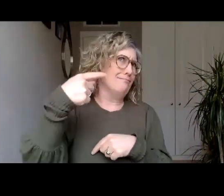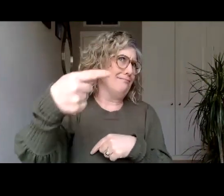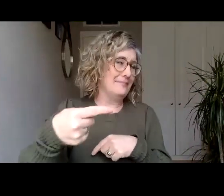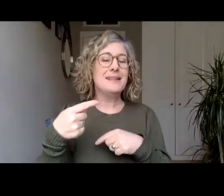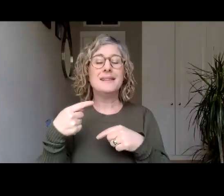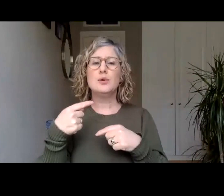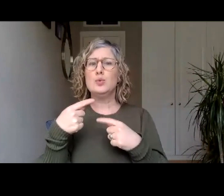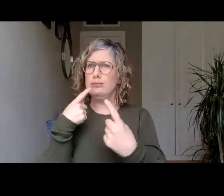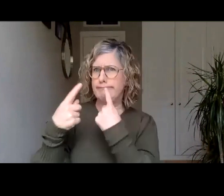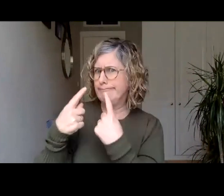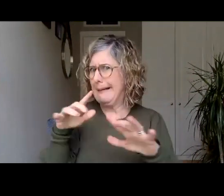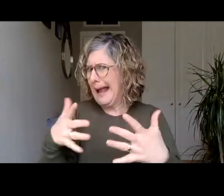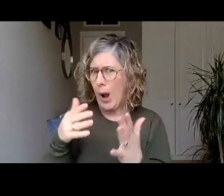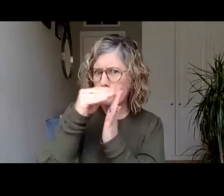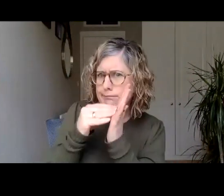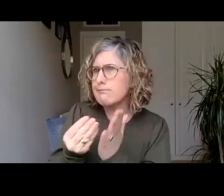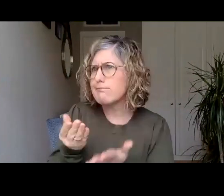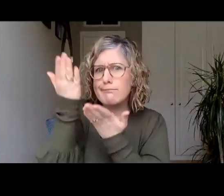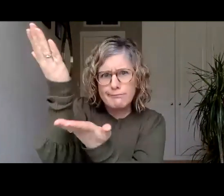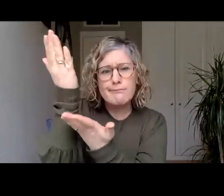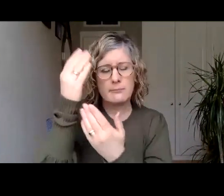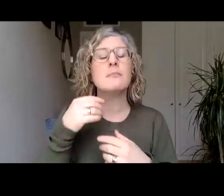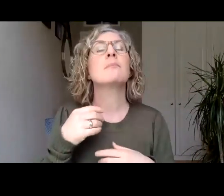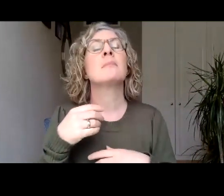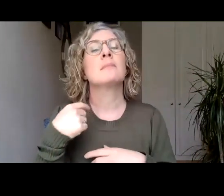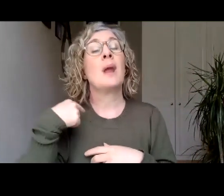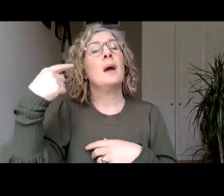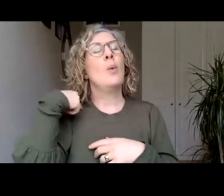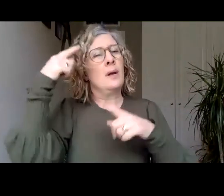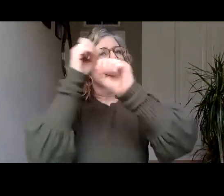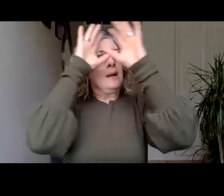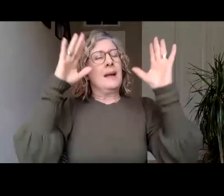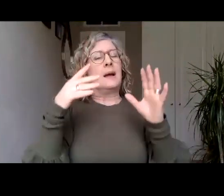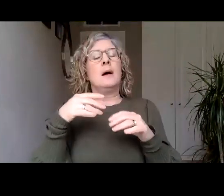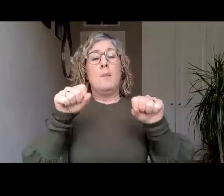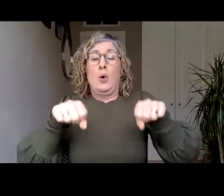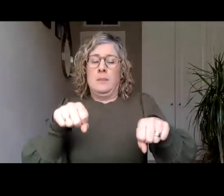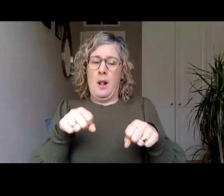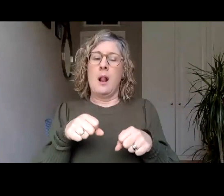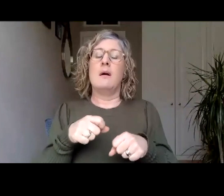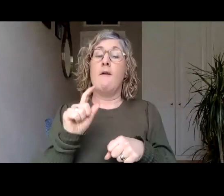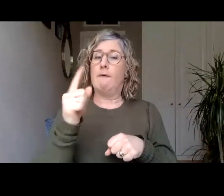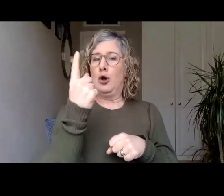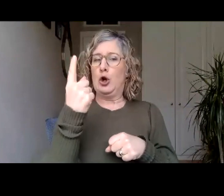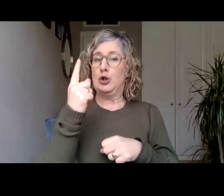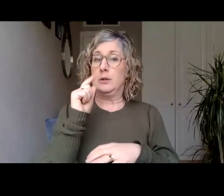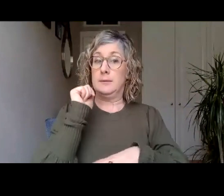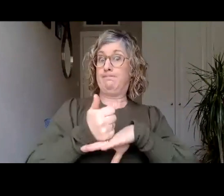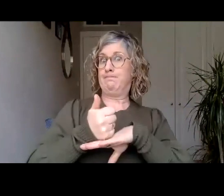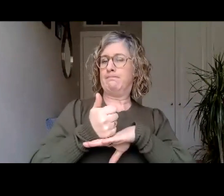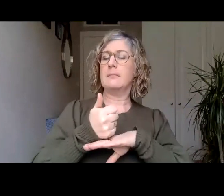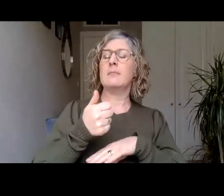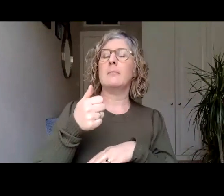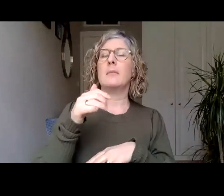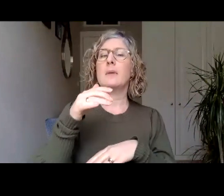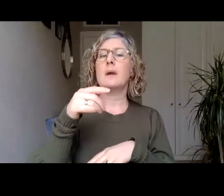De hecho, tengo una reunión el día de mañana. Probablemente no es mañana, es la semana que viene, después del fin de